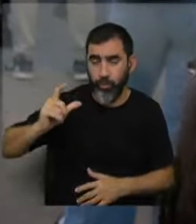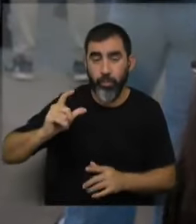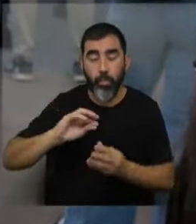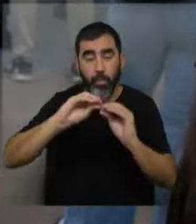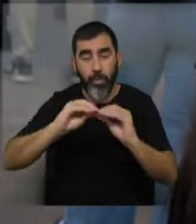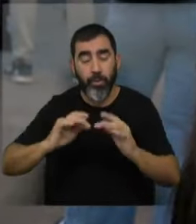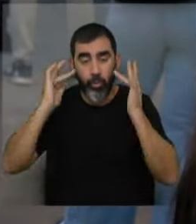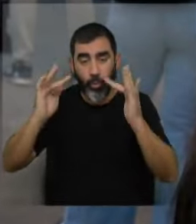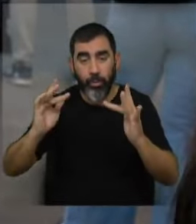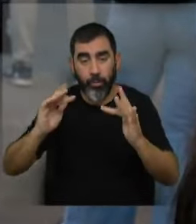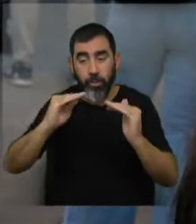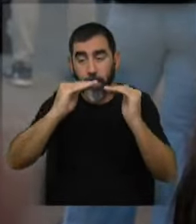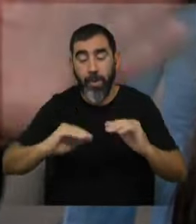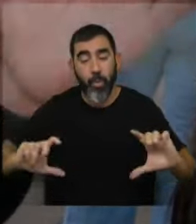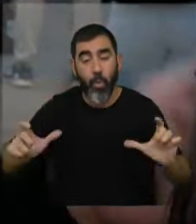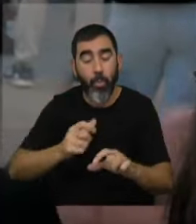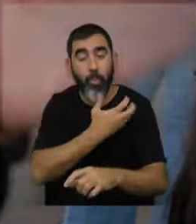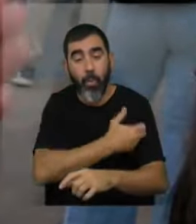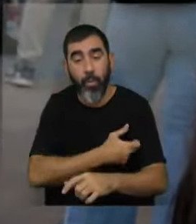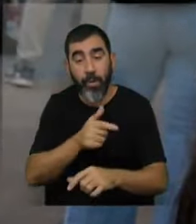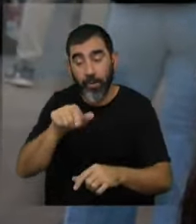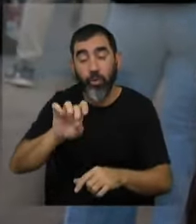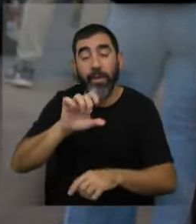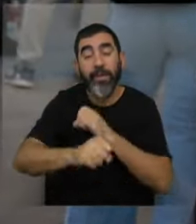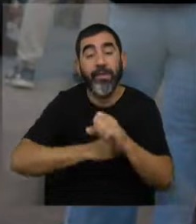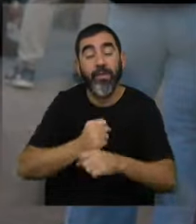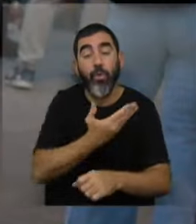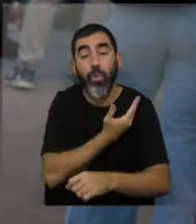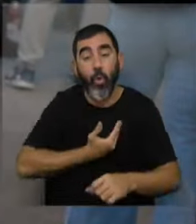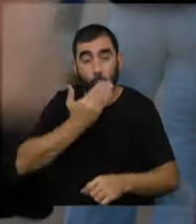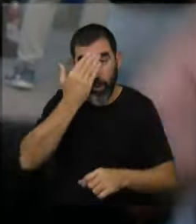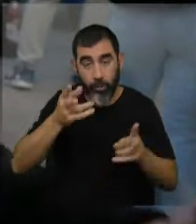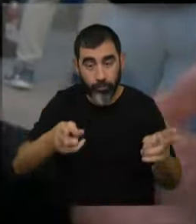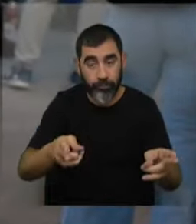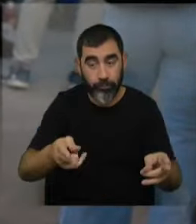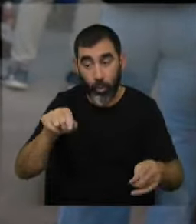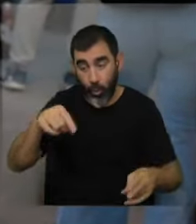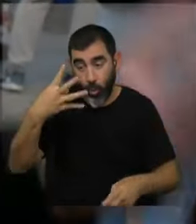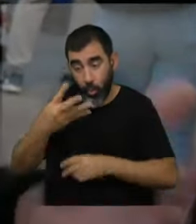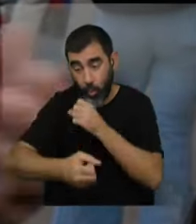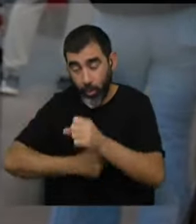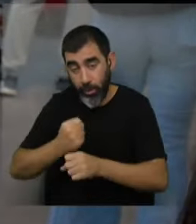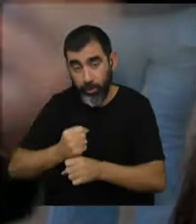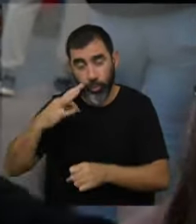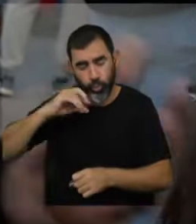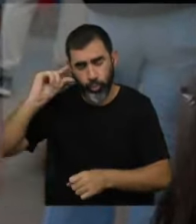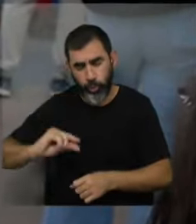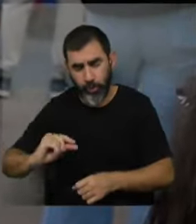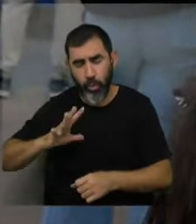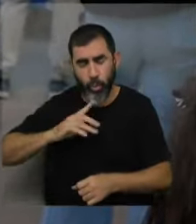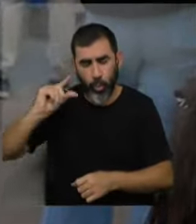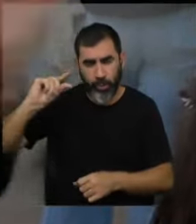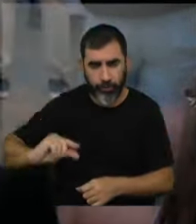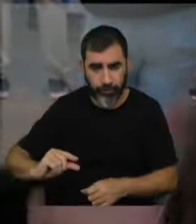pres impuesto educativo y descendía la pobreza eso pasó en los 15 años gobierno del frente amplio y hoy tenemos 4 años donde bajaron los salarios bajaron las